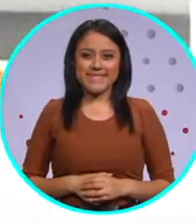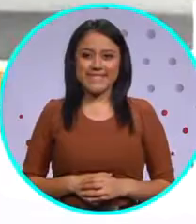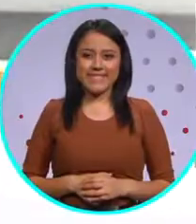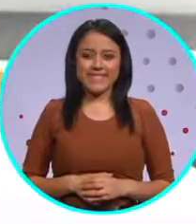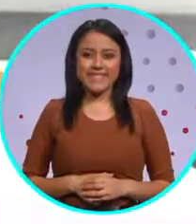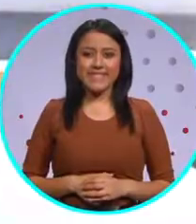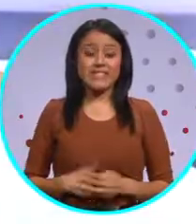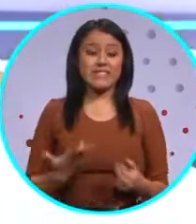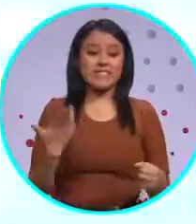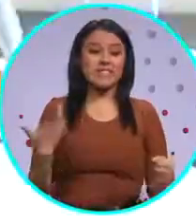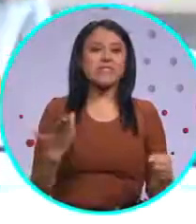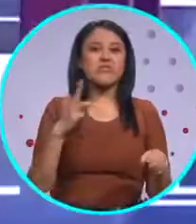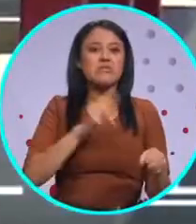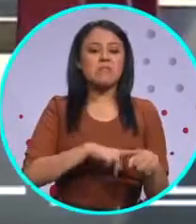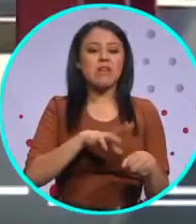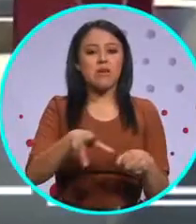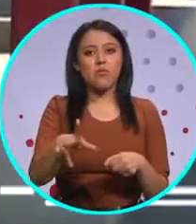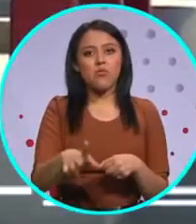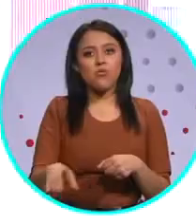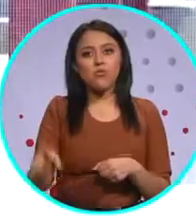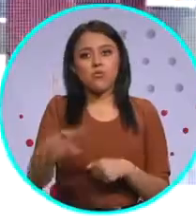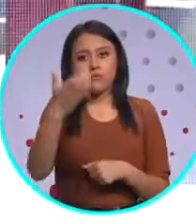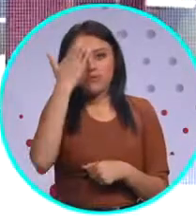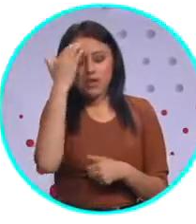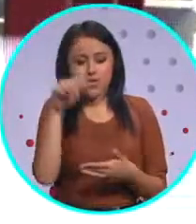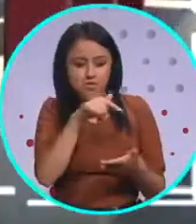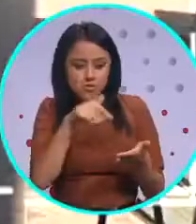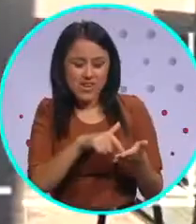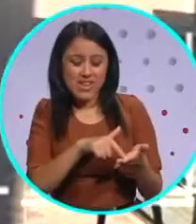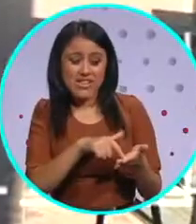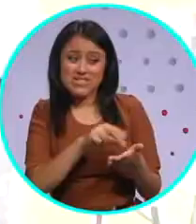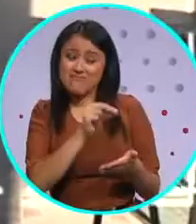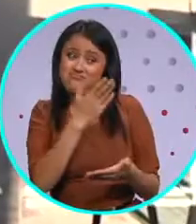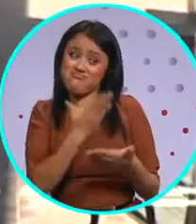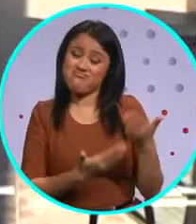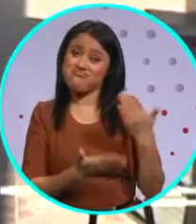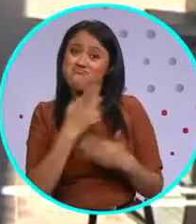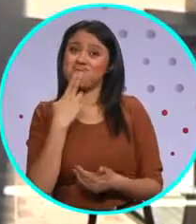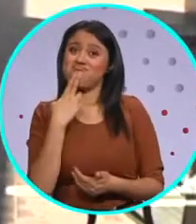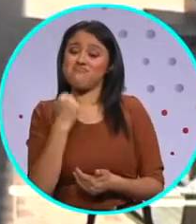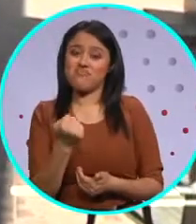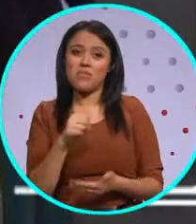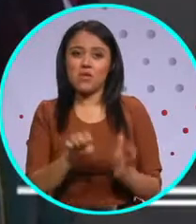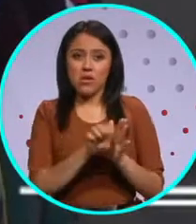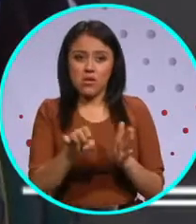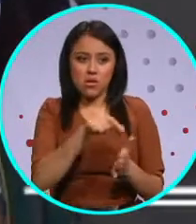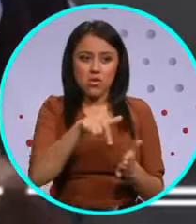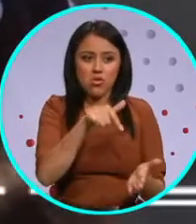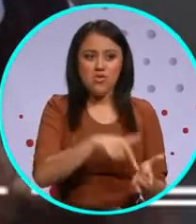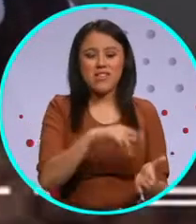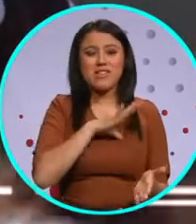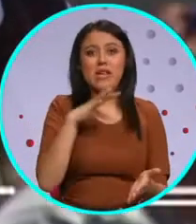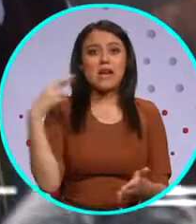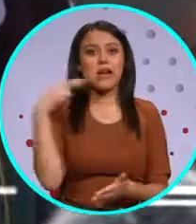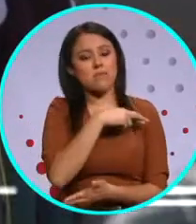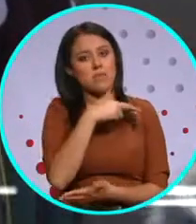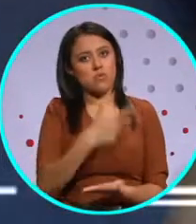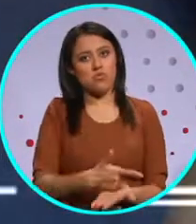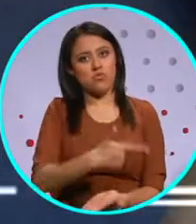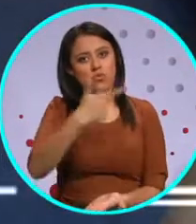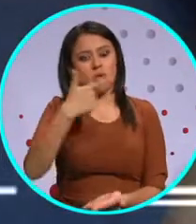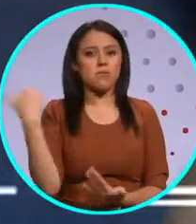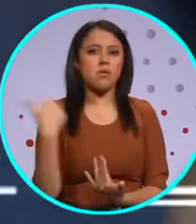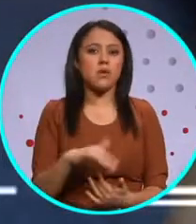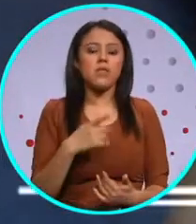los hospitales públicos se han caracterizado por tener espacios poco funcionales principalmente las áreas de urgencias desafortunadamente eso se